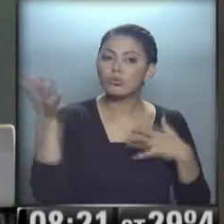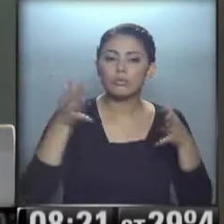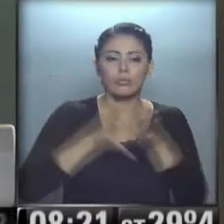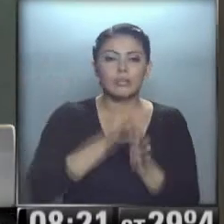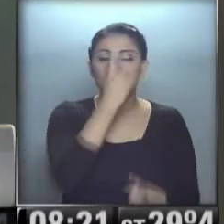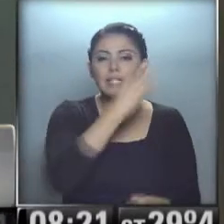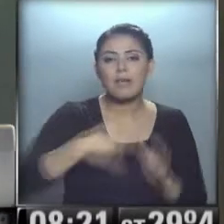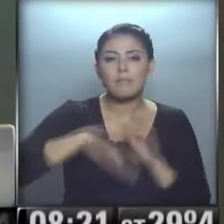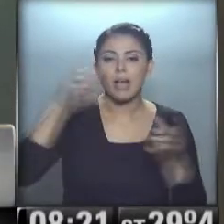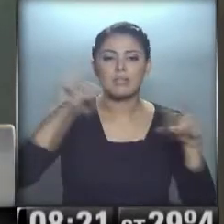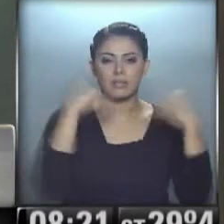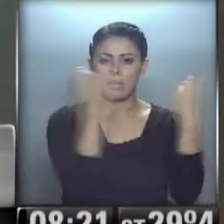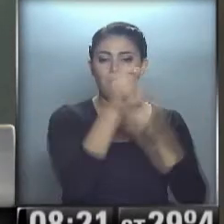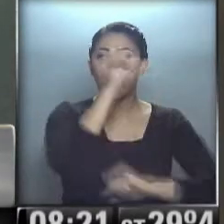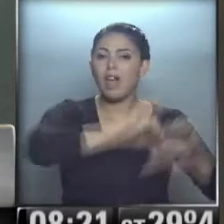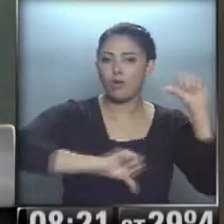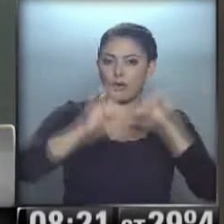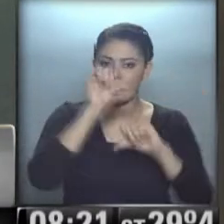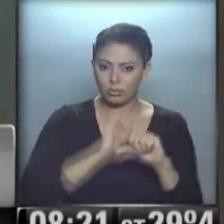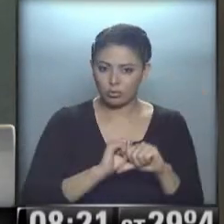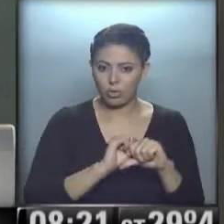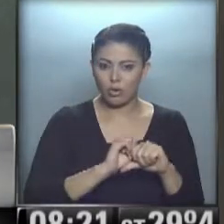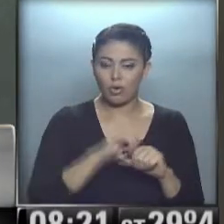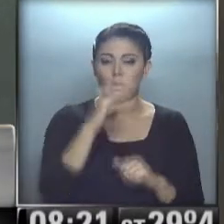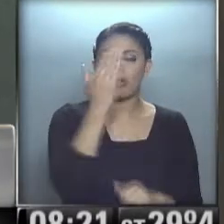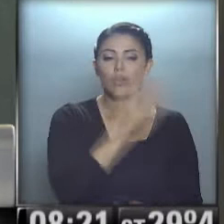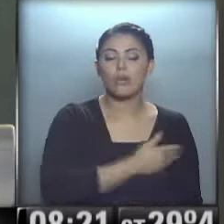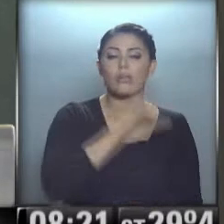100 laboratorios, tanto de IgM como